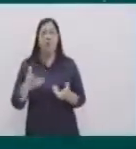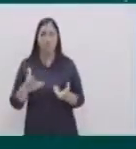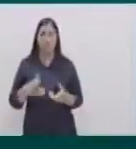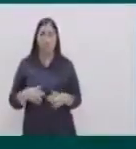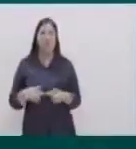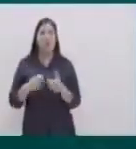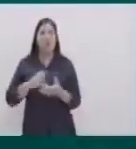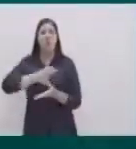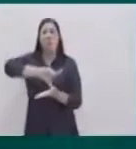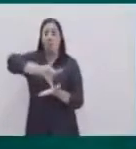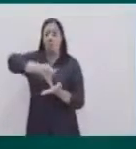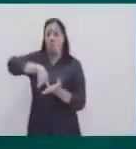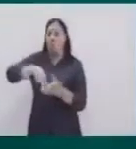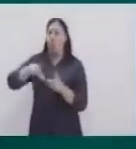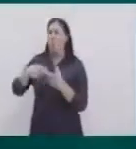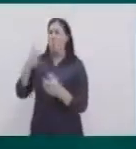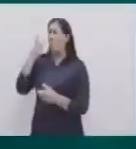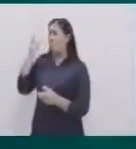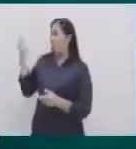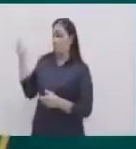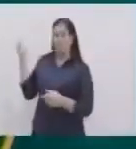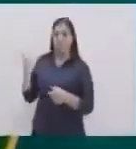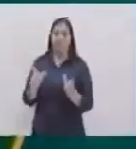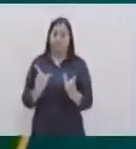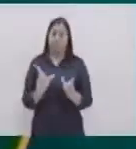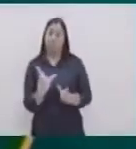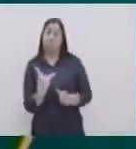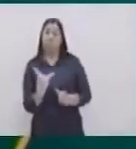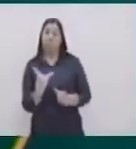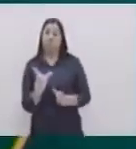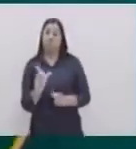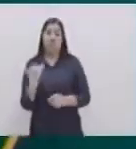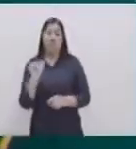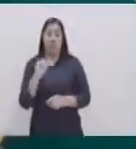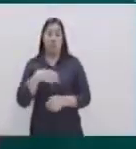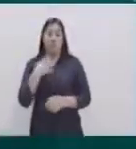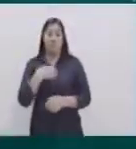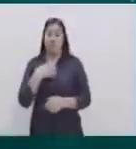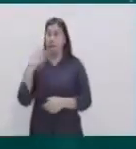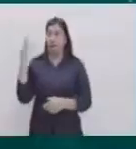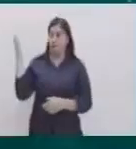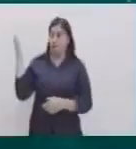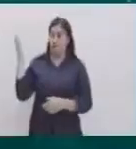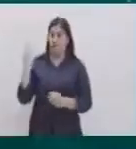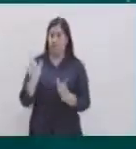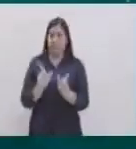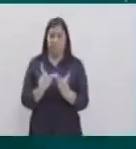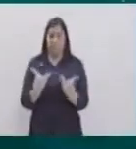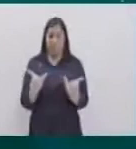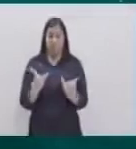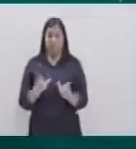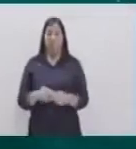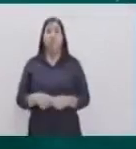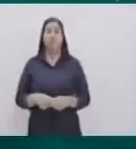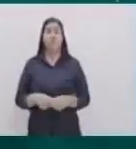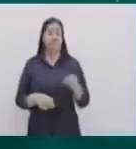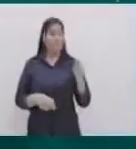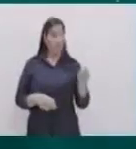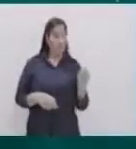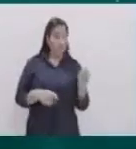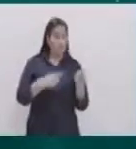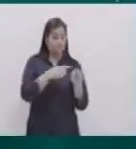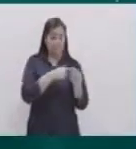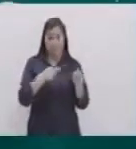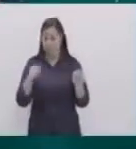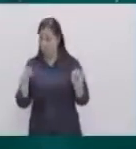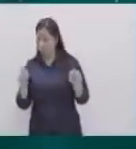es agarrar nuestro compás y vamos a tomar la medida de la línea, ¿sí? De donde empieza la línea a donde termina,